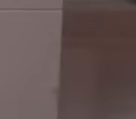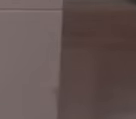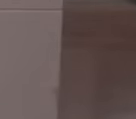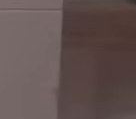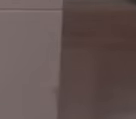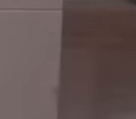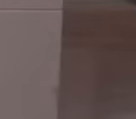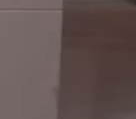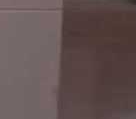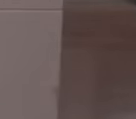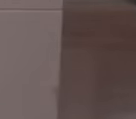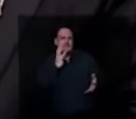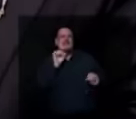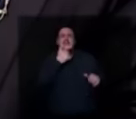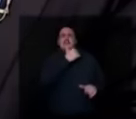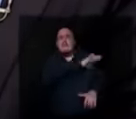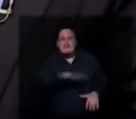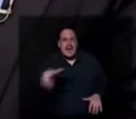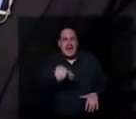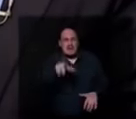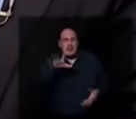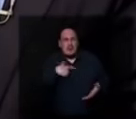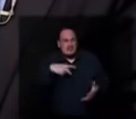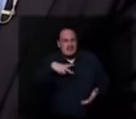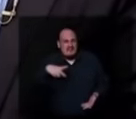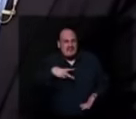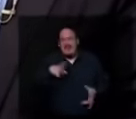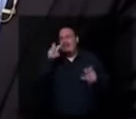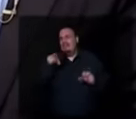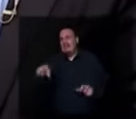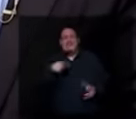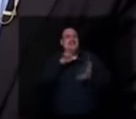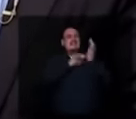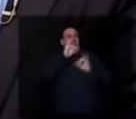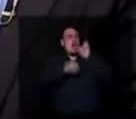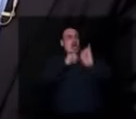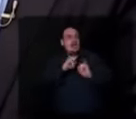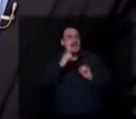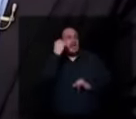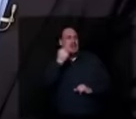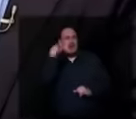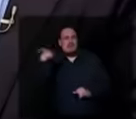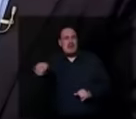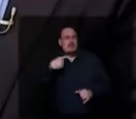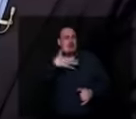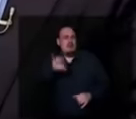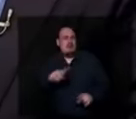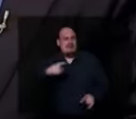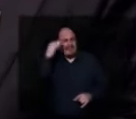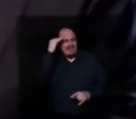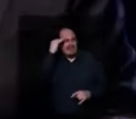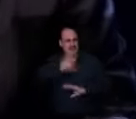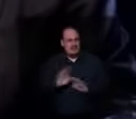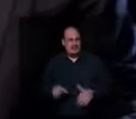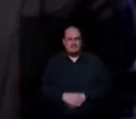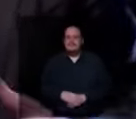Quedarse con minutos. Ahí está. Para decir lo que él quiere decir al final. Y claro, el mejor plan es el ataque. Por eso